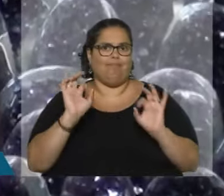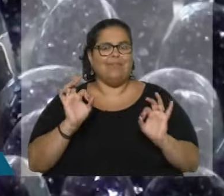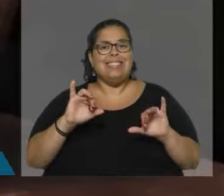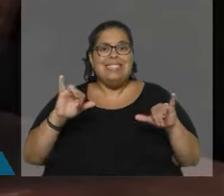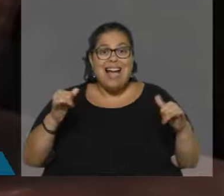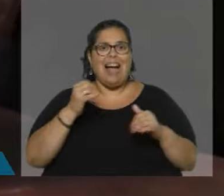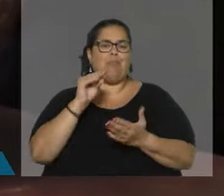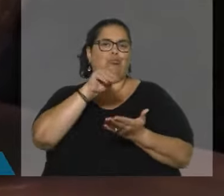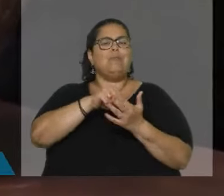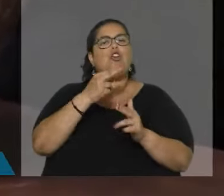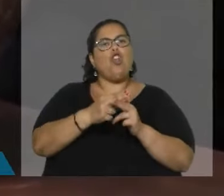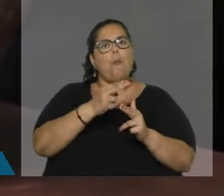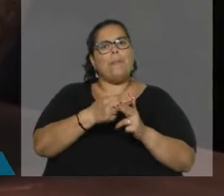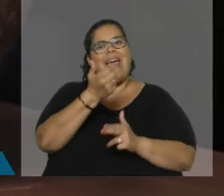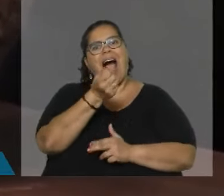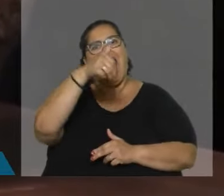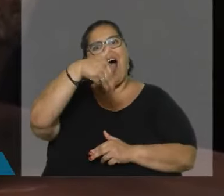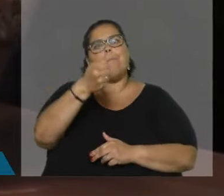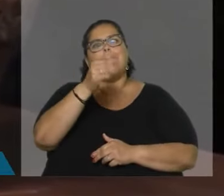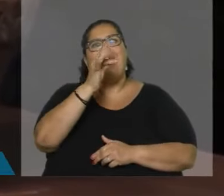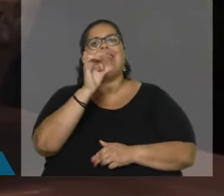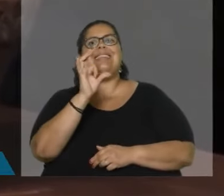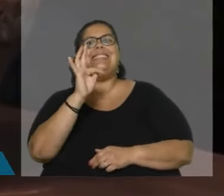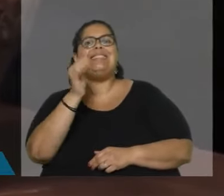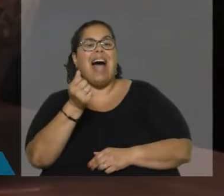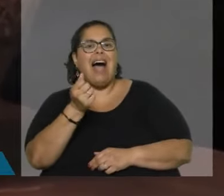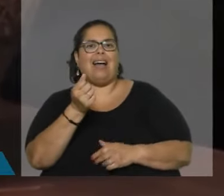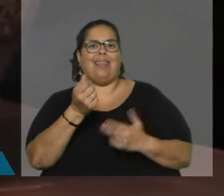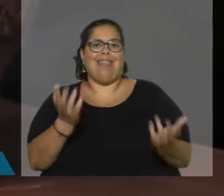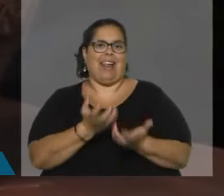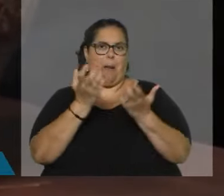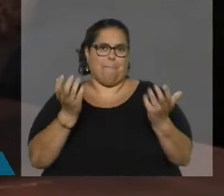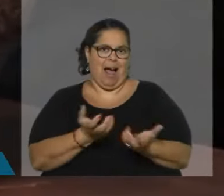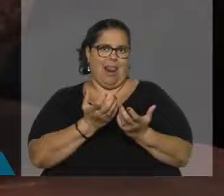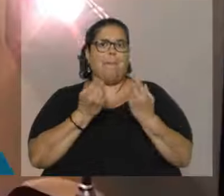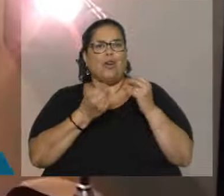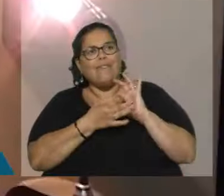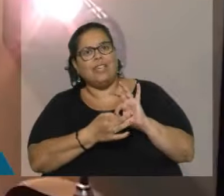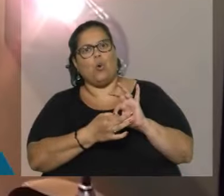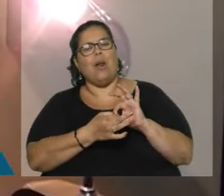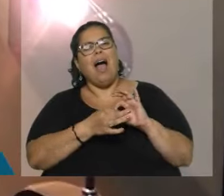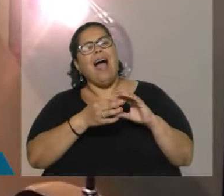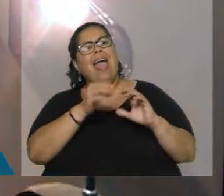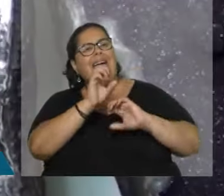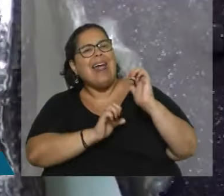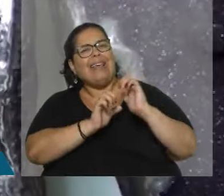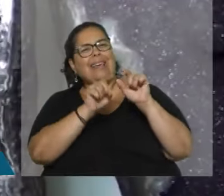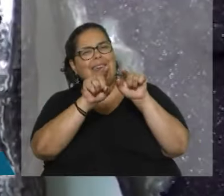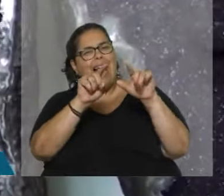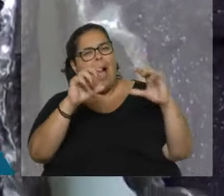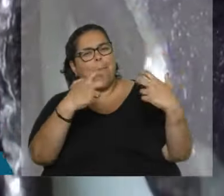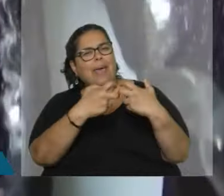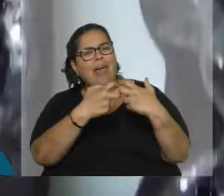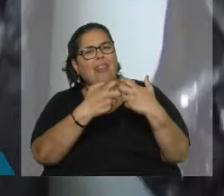al proyecto amatista termal Porque queremos vincular la energía y el atractivo que tienen las amatistas de artigas que son las mejores del mundo están